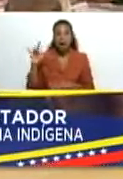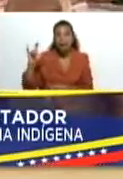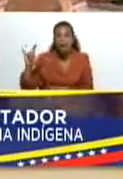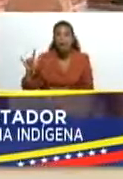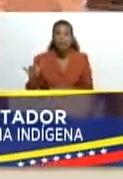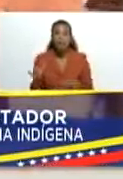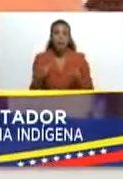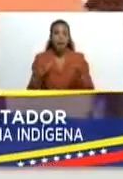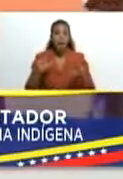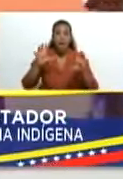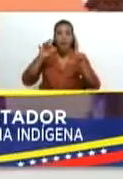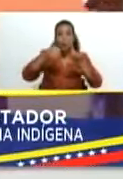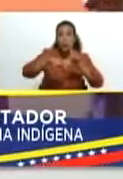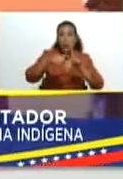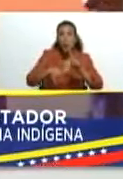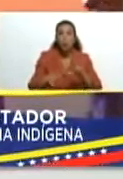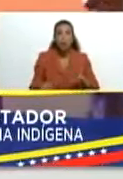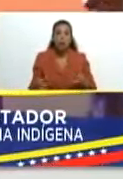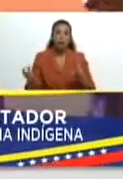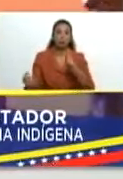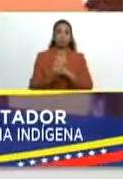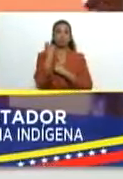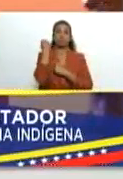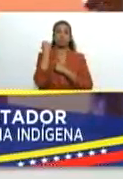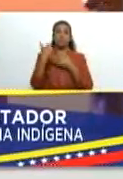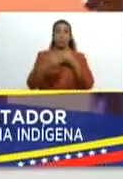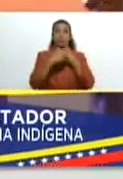universales, aunque nos censuran,